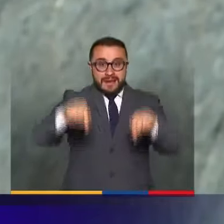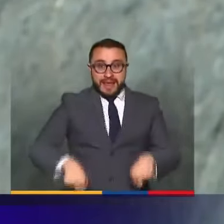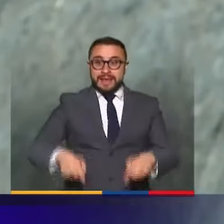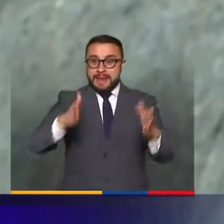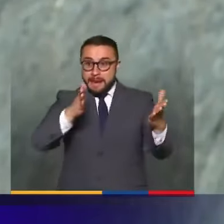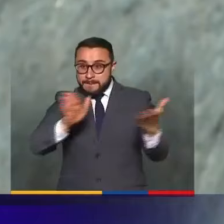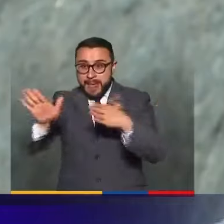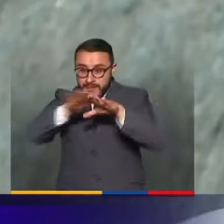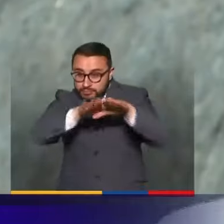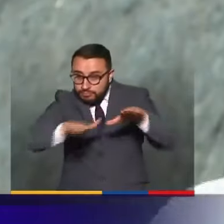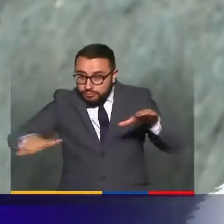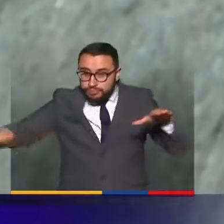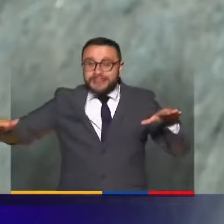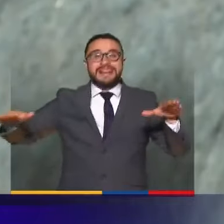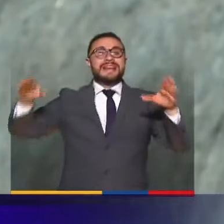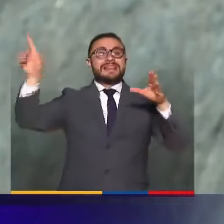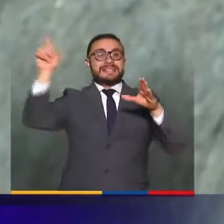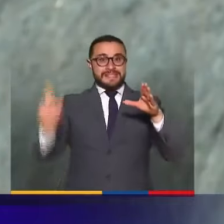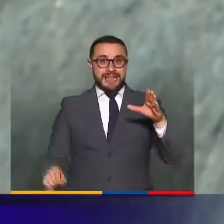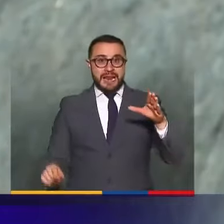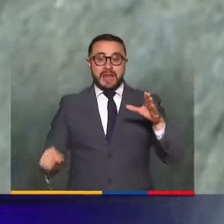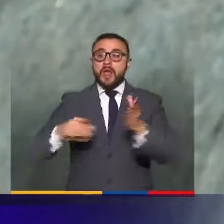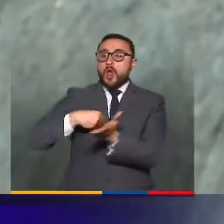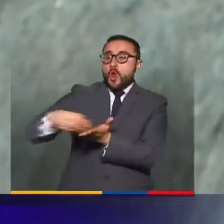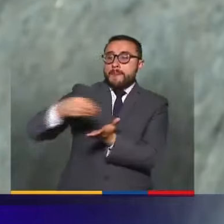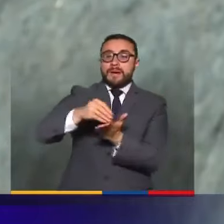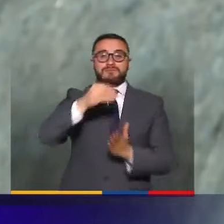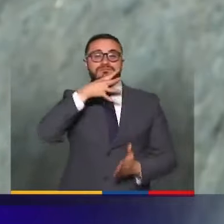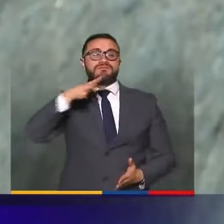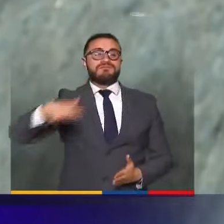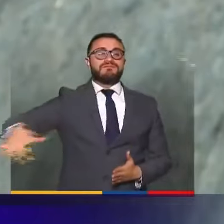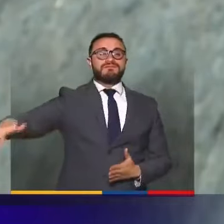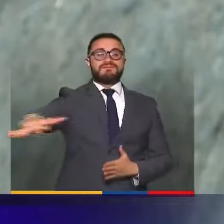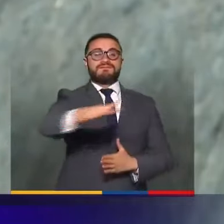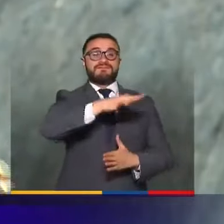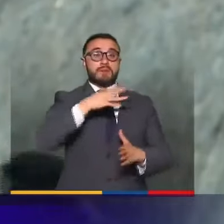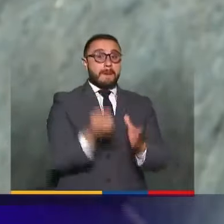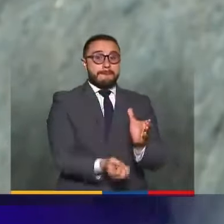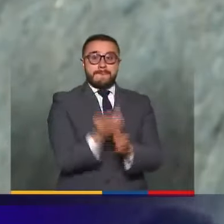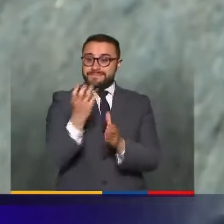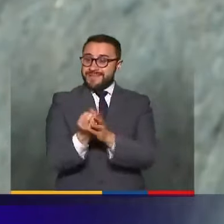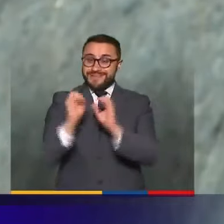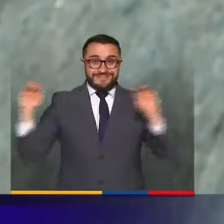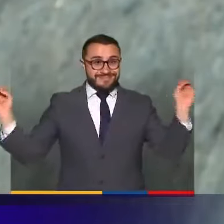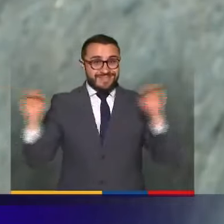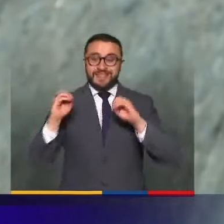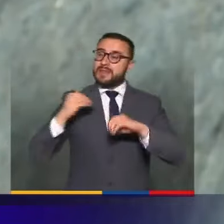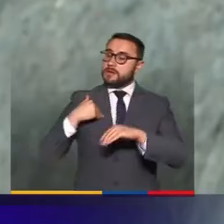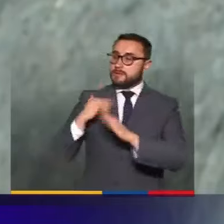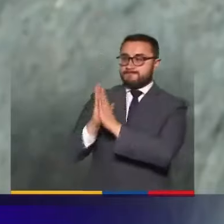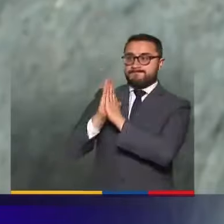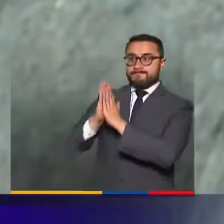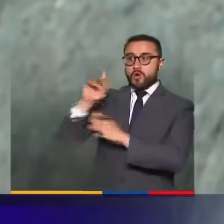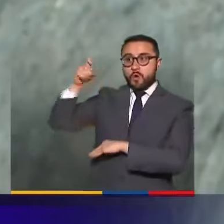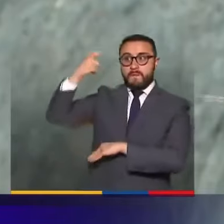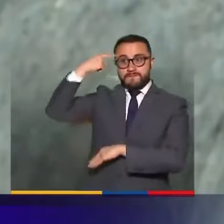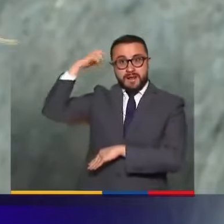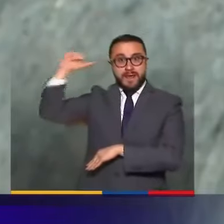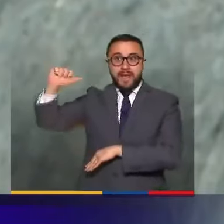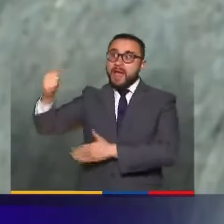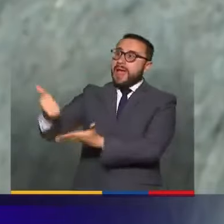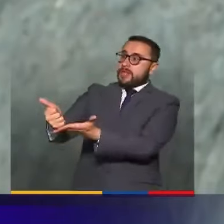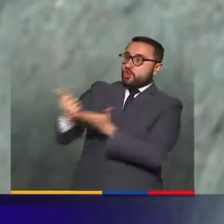Cesar, comprando haciendas de latifundistas improductivos, y le pido a la gobernadora que me ayude